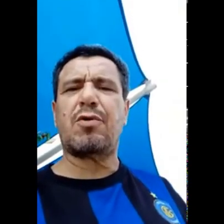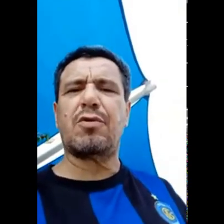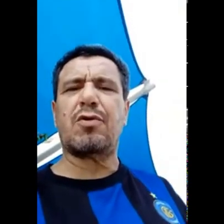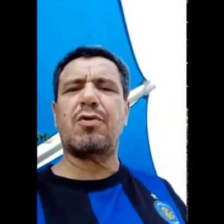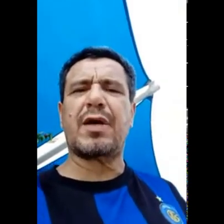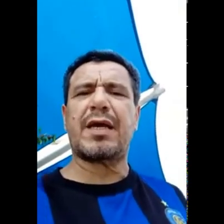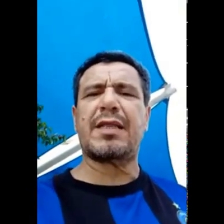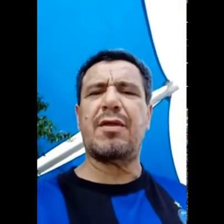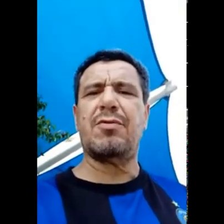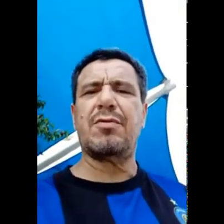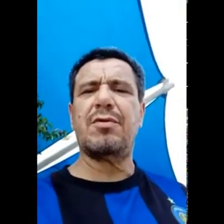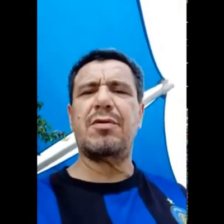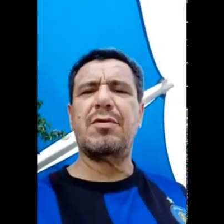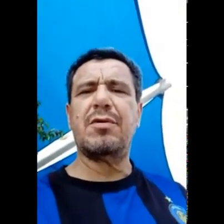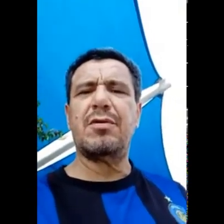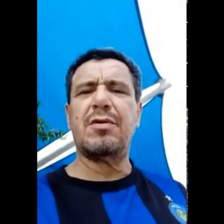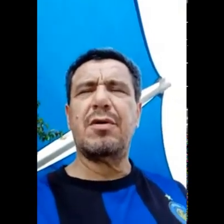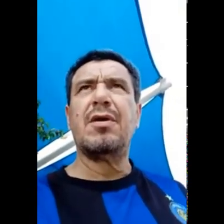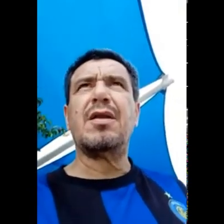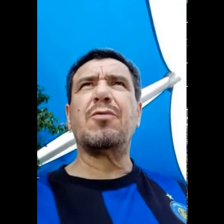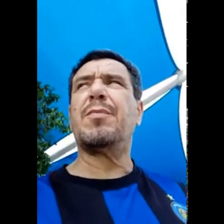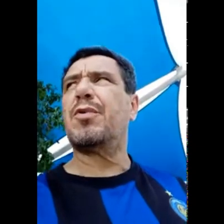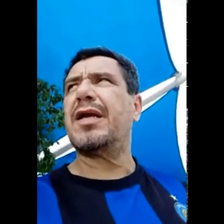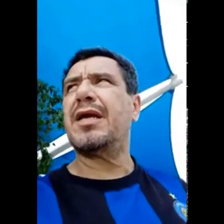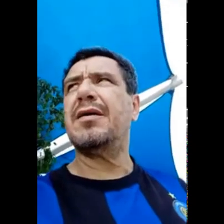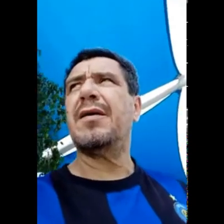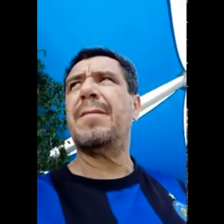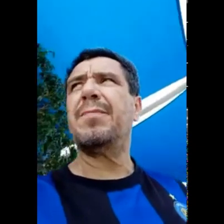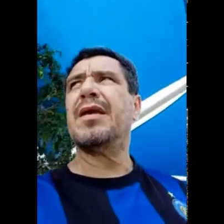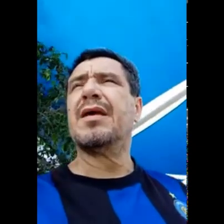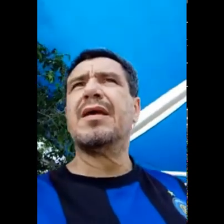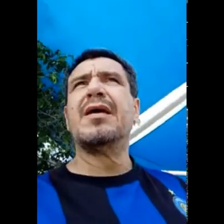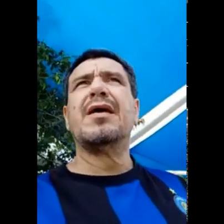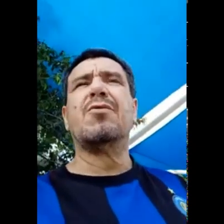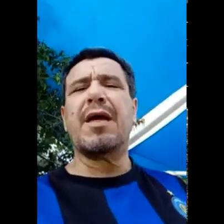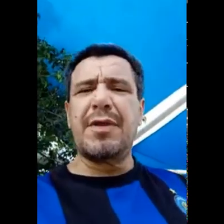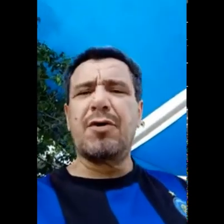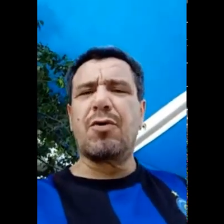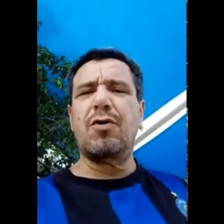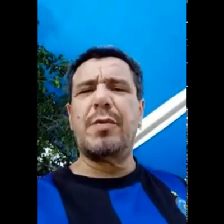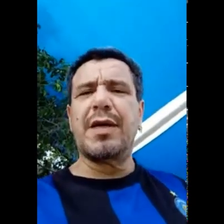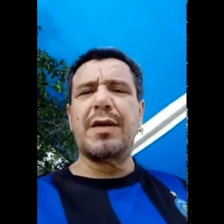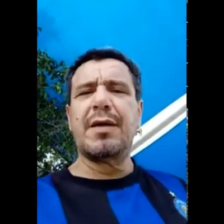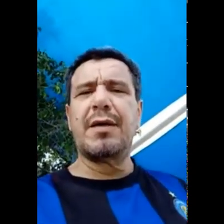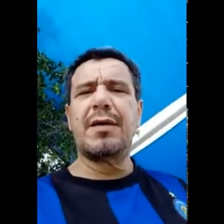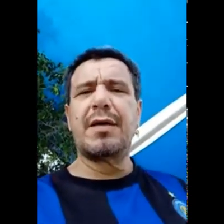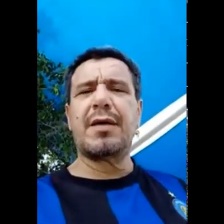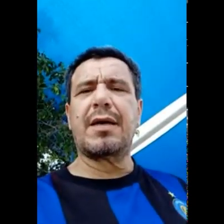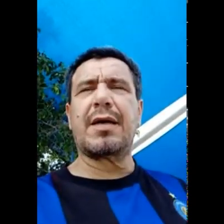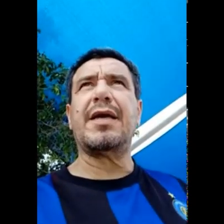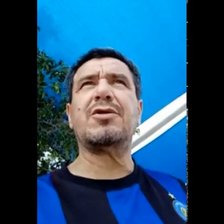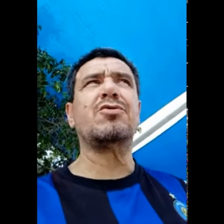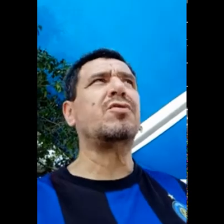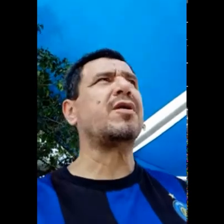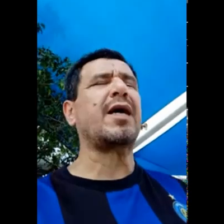diablo con todo lo que ha quitado. Les voy a poner una videocolumna